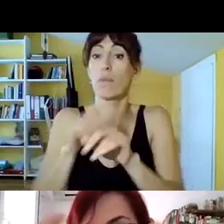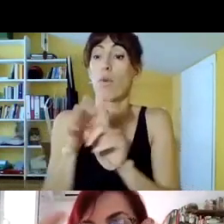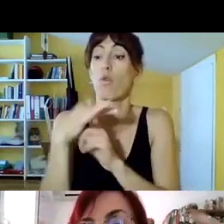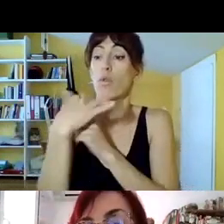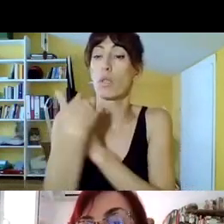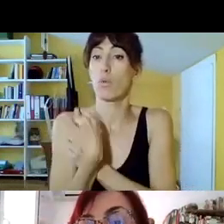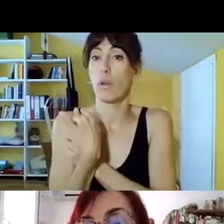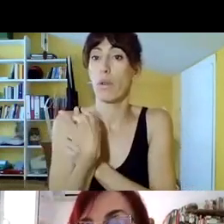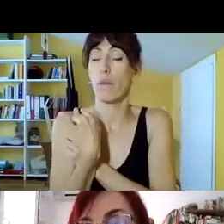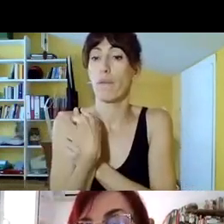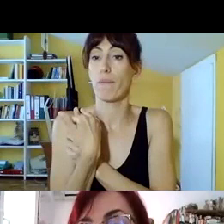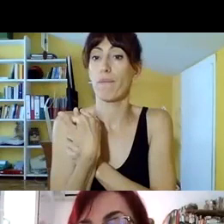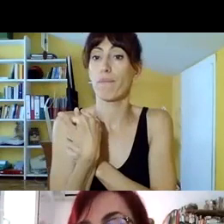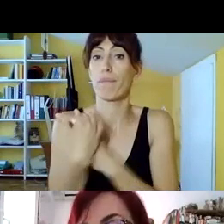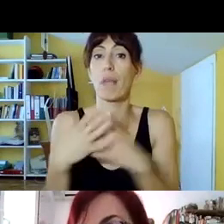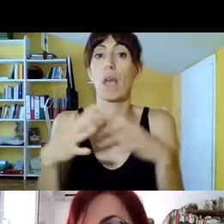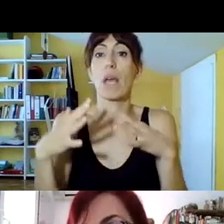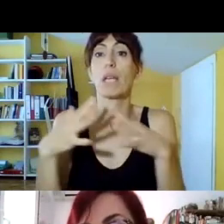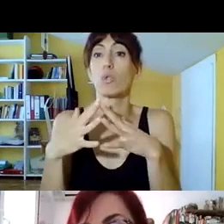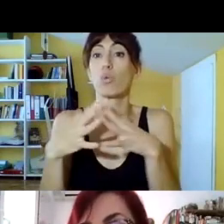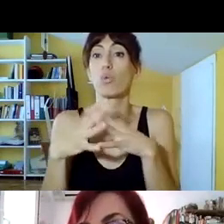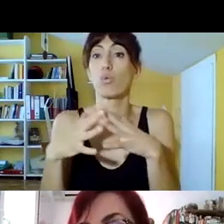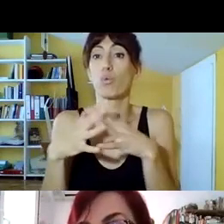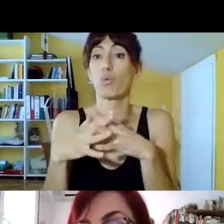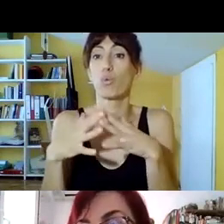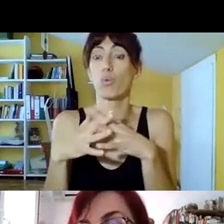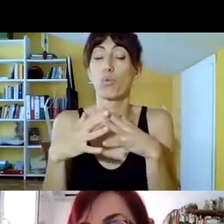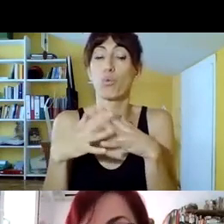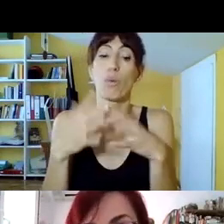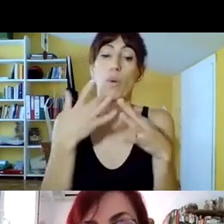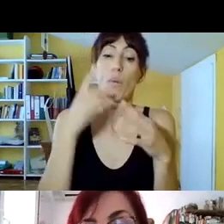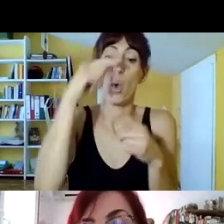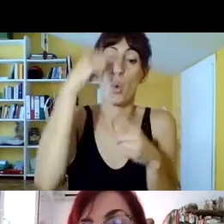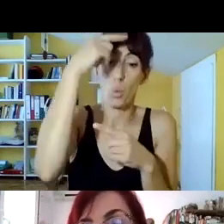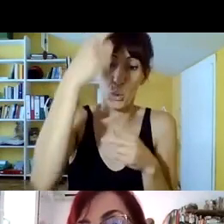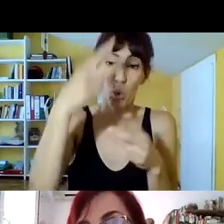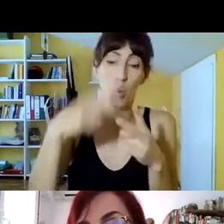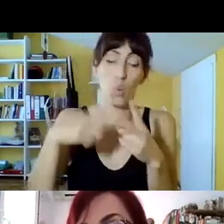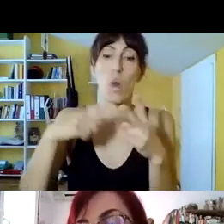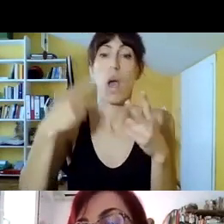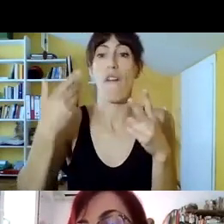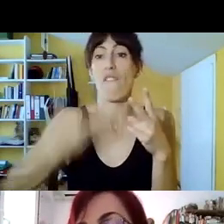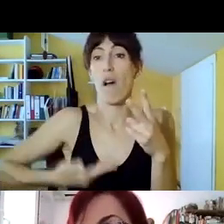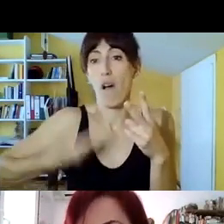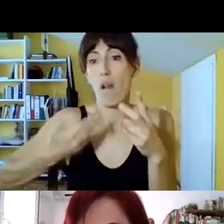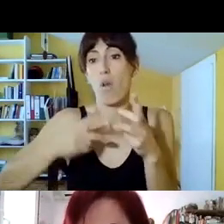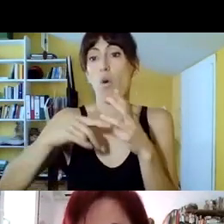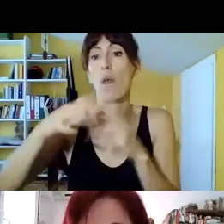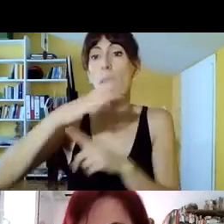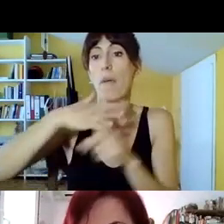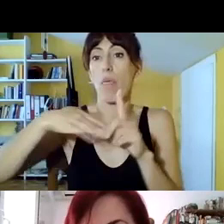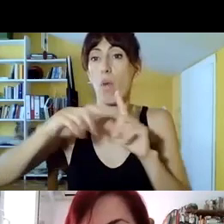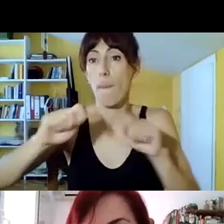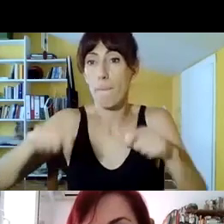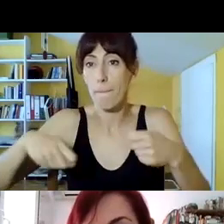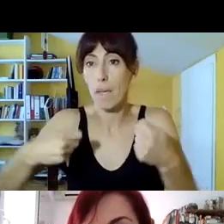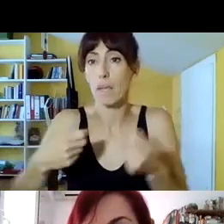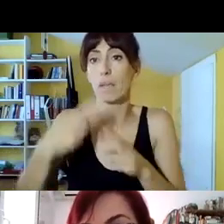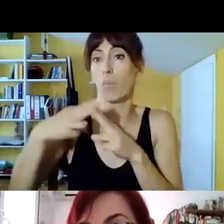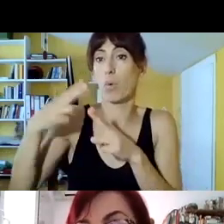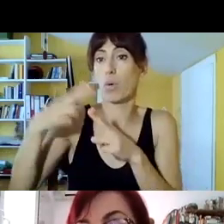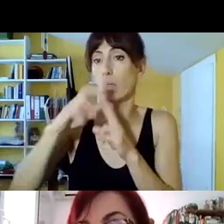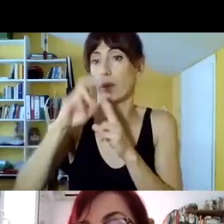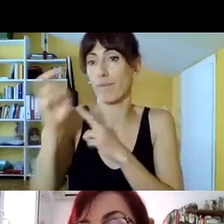contextualizado en una estructura, ¿no? Que tiene que ver pues, con la cultura, con los valores, con el medio ambiente, con las políticas.